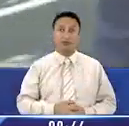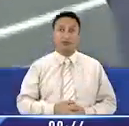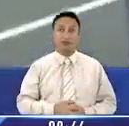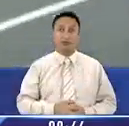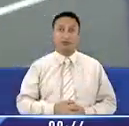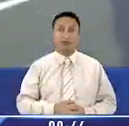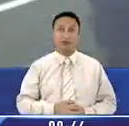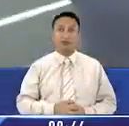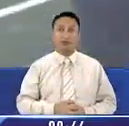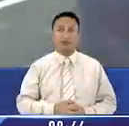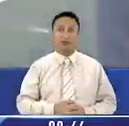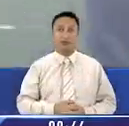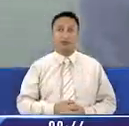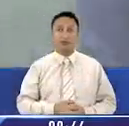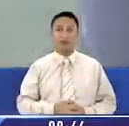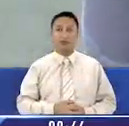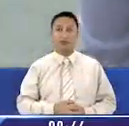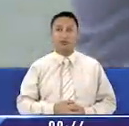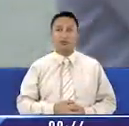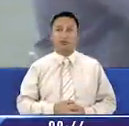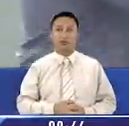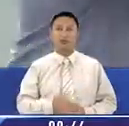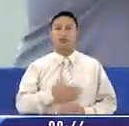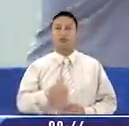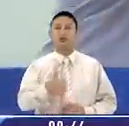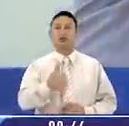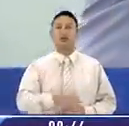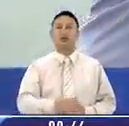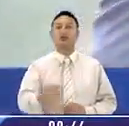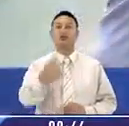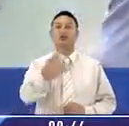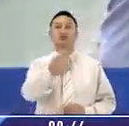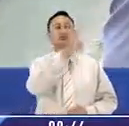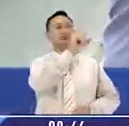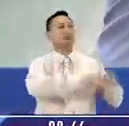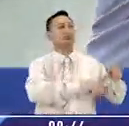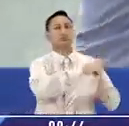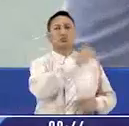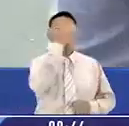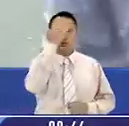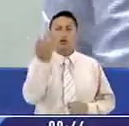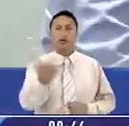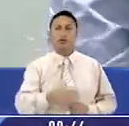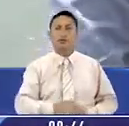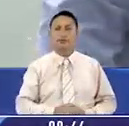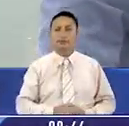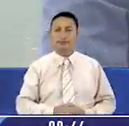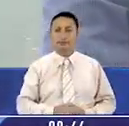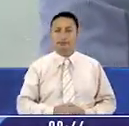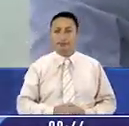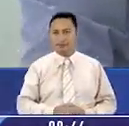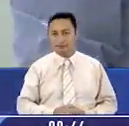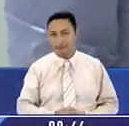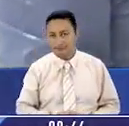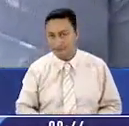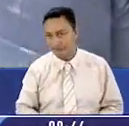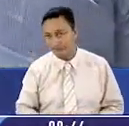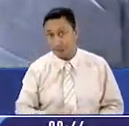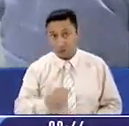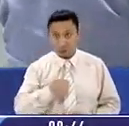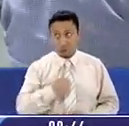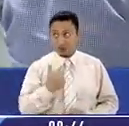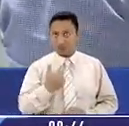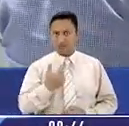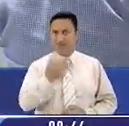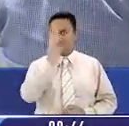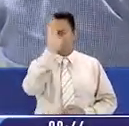buenos días, amiguita. ¿Cómo le va? Oiga, buenos días. ¿Por qué dañan las paradas así? Vea cómo roto los vidrios, todo. No, jamás yo dañaría algo así de esa